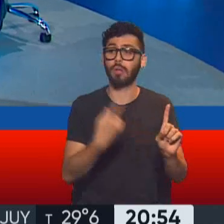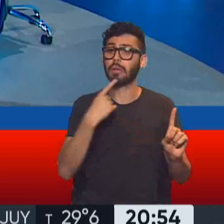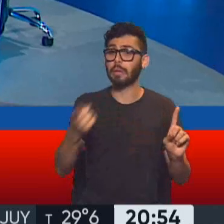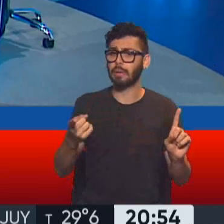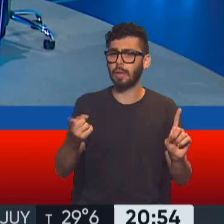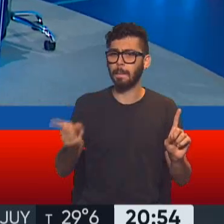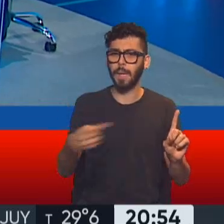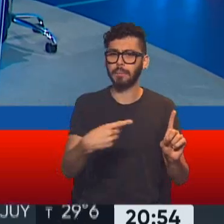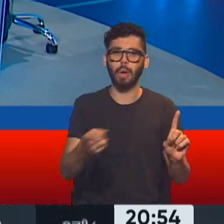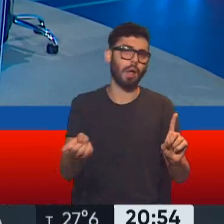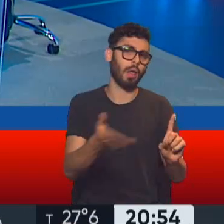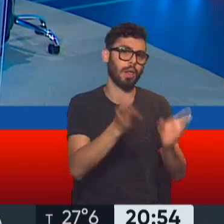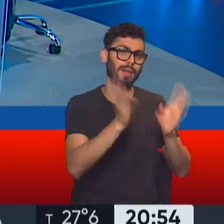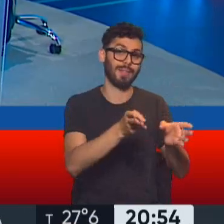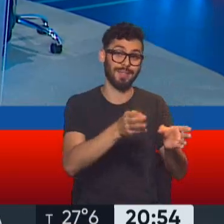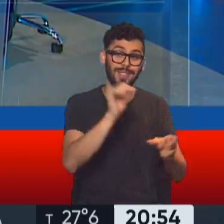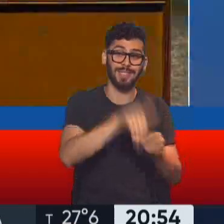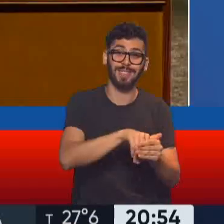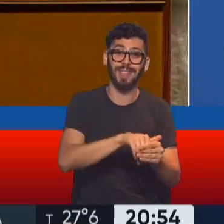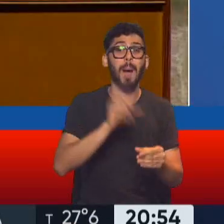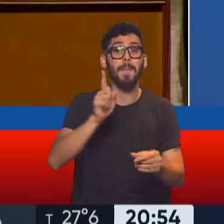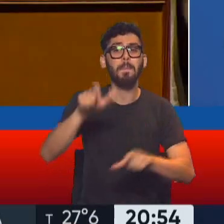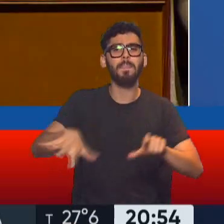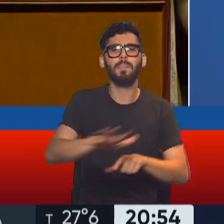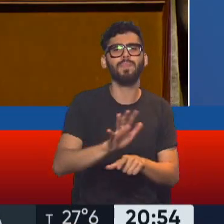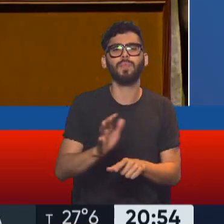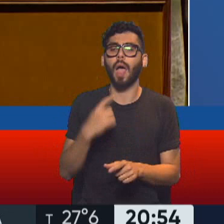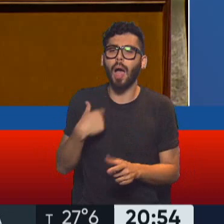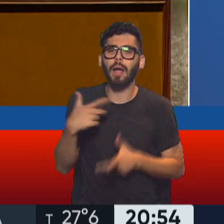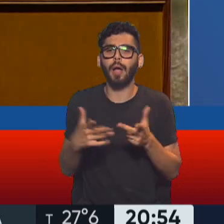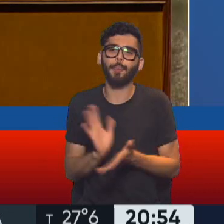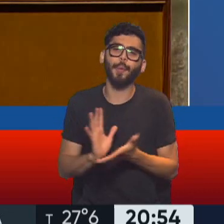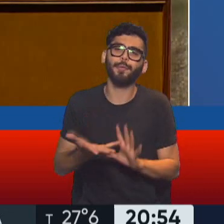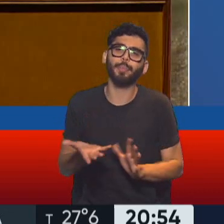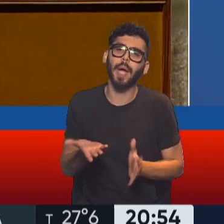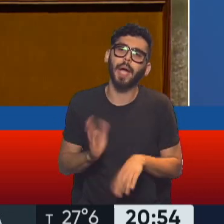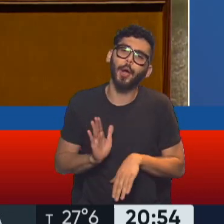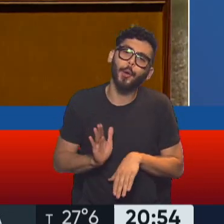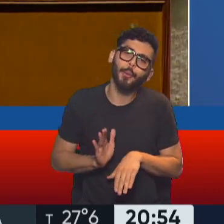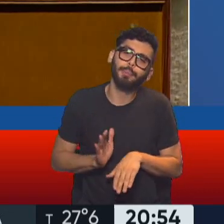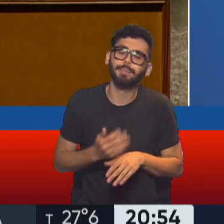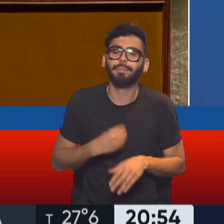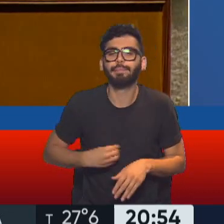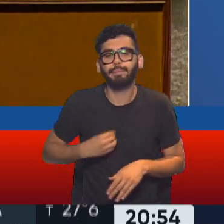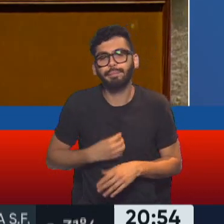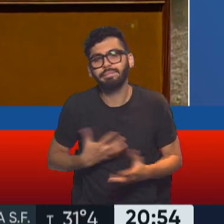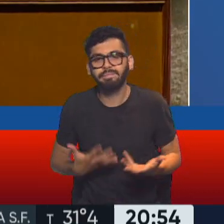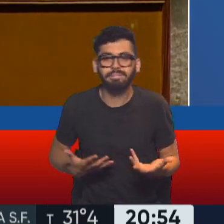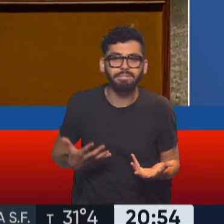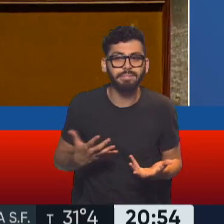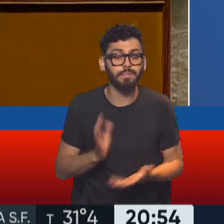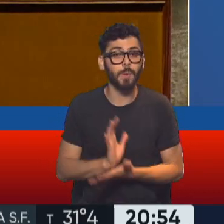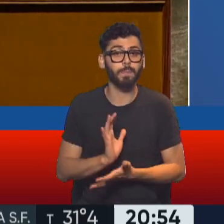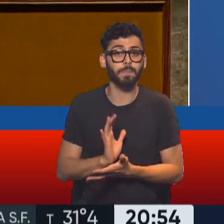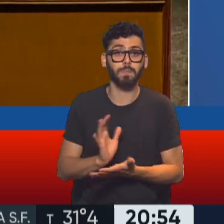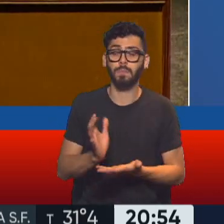importante. Y además, como que actúan con complejo de culpa, como que son invitados de piedra en un juego democrático cuando tendrían que decir, no, tenemos derecho